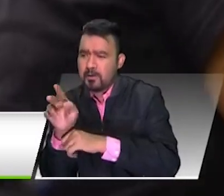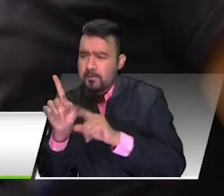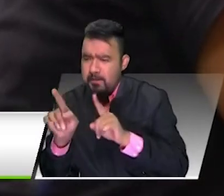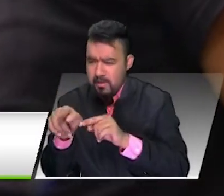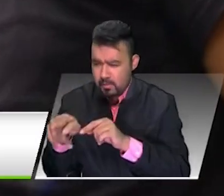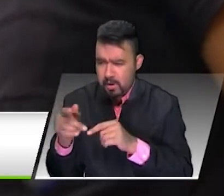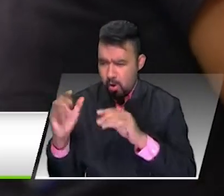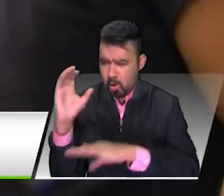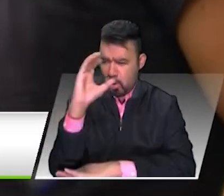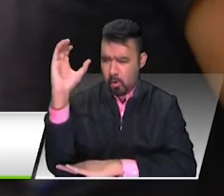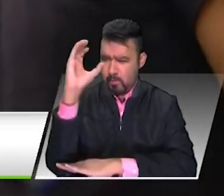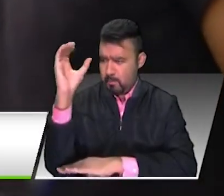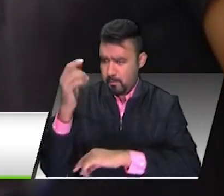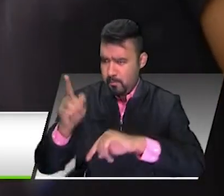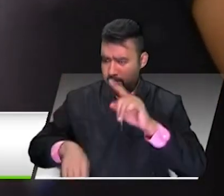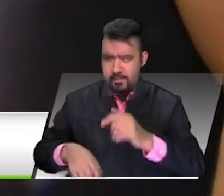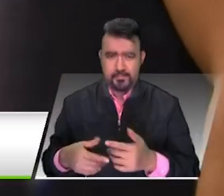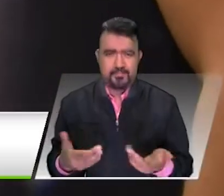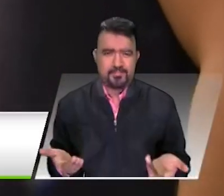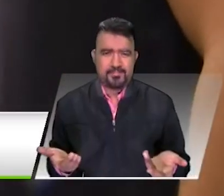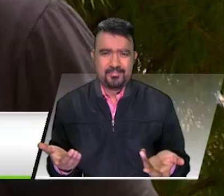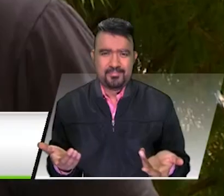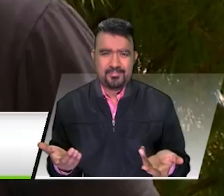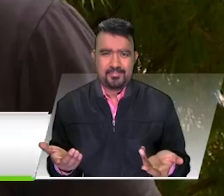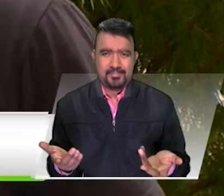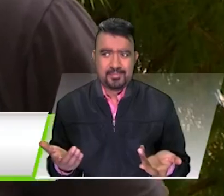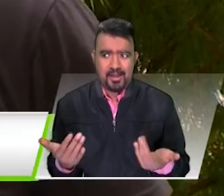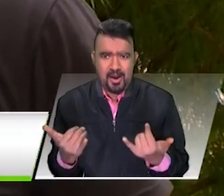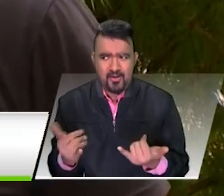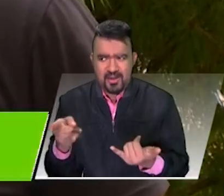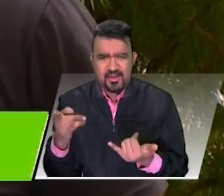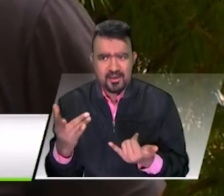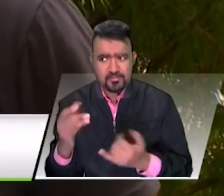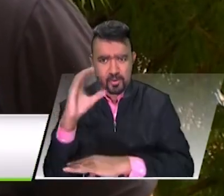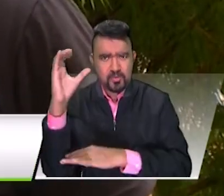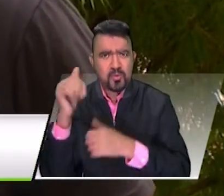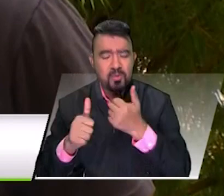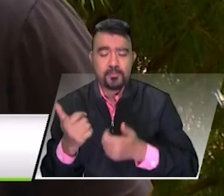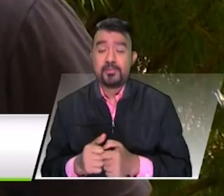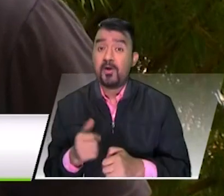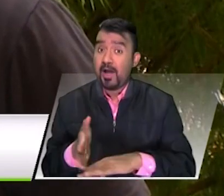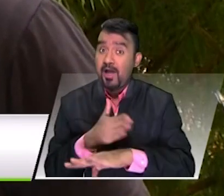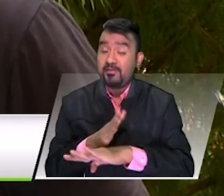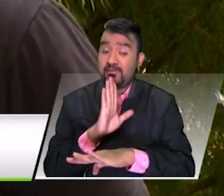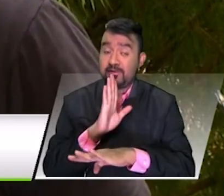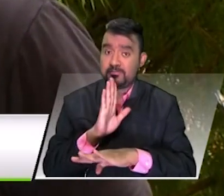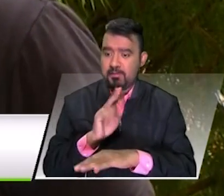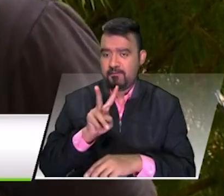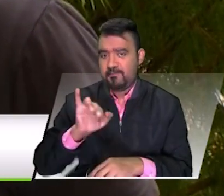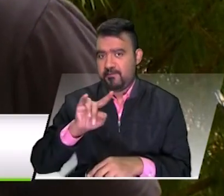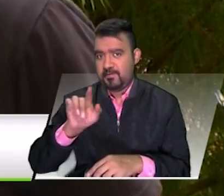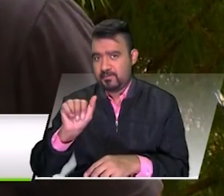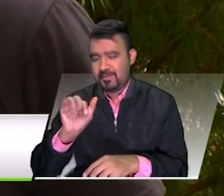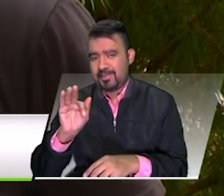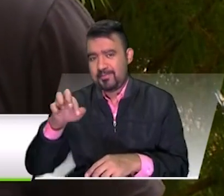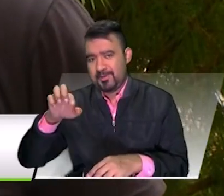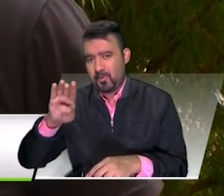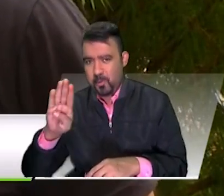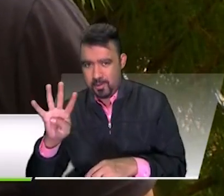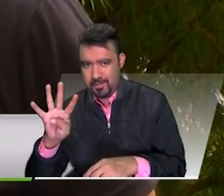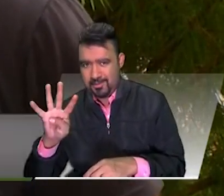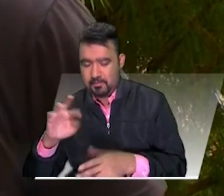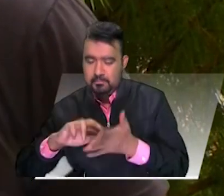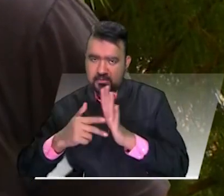ser colombiano ahora su bebé es apátrida yo tengo la visa atp cuatro que para la cancillería califica como de